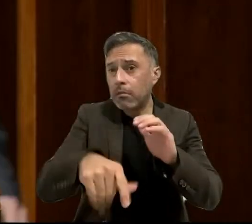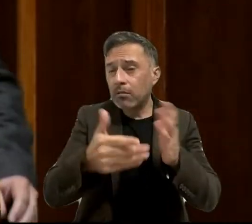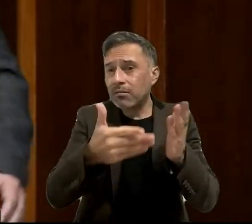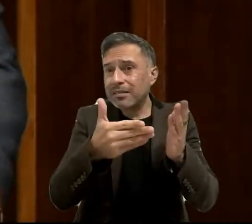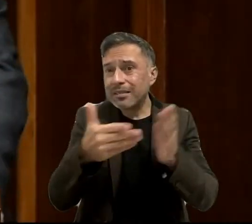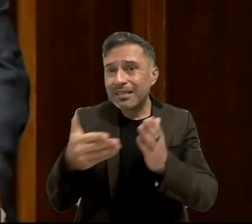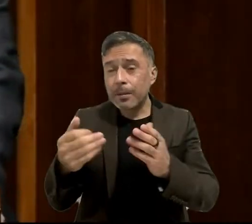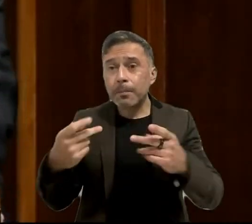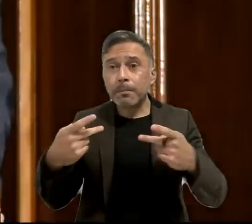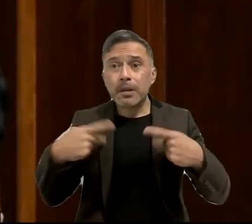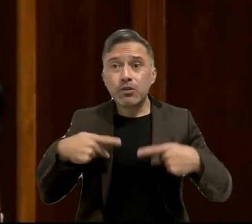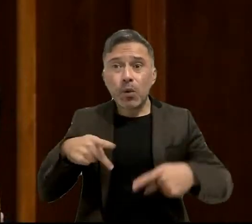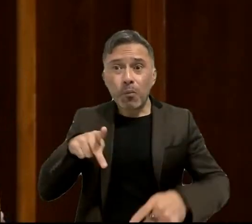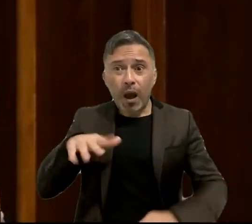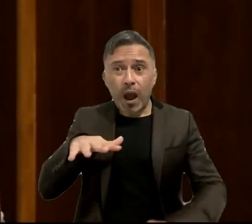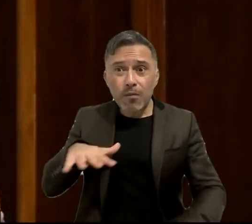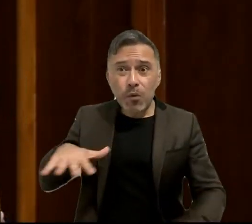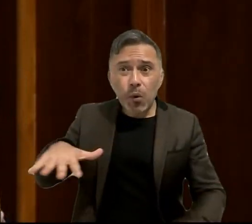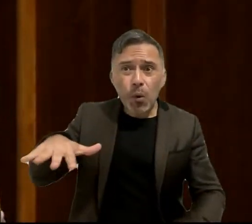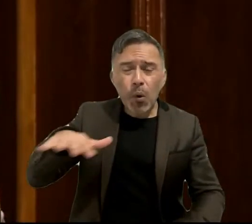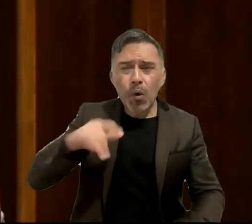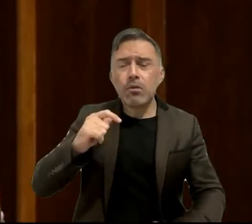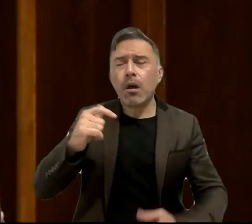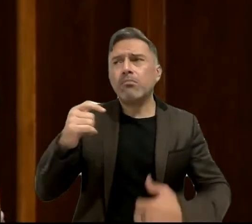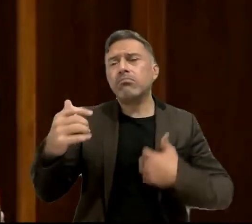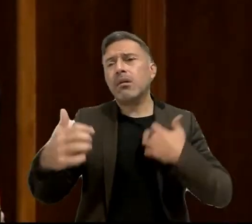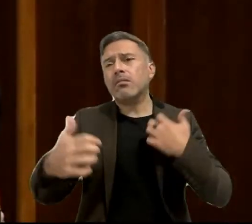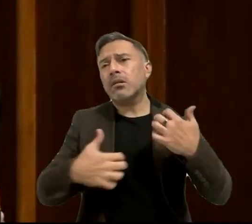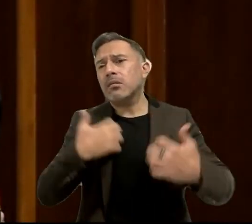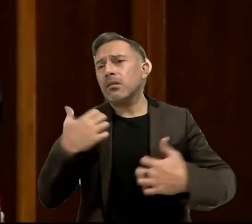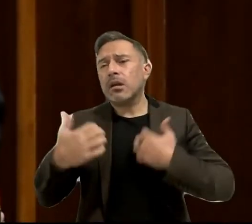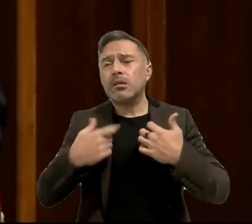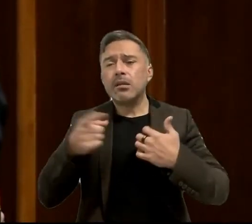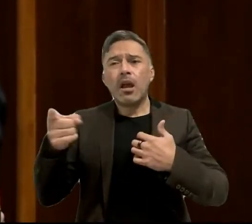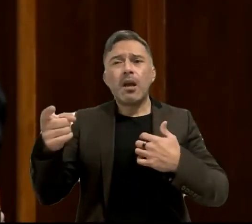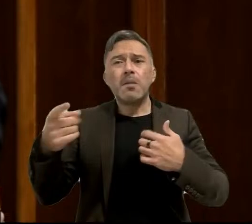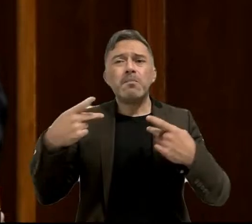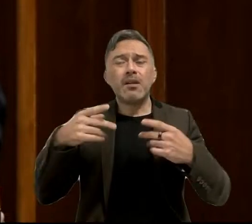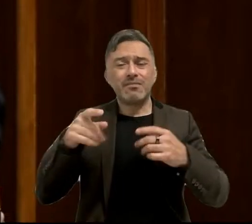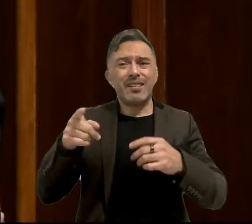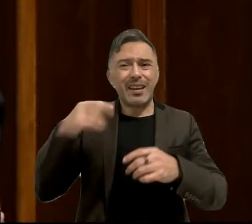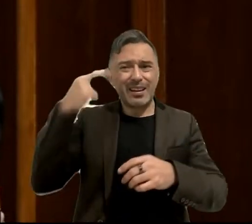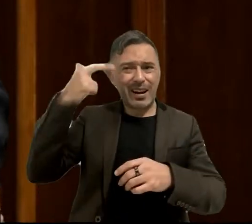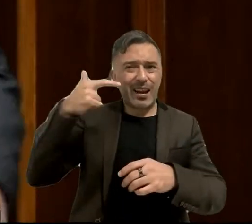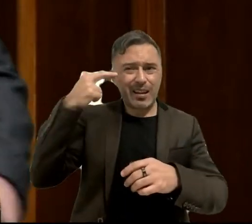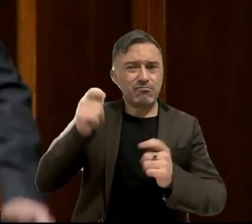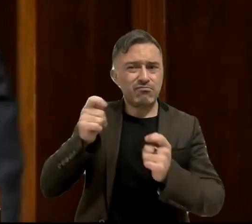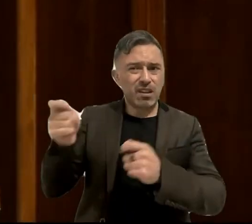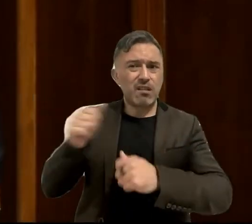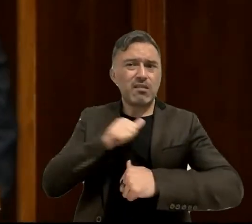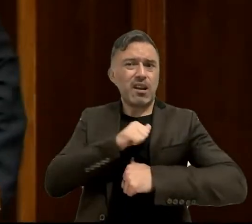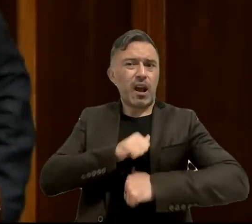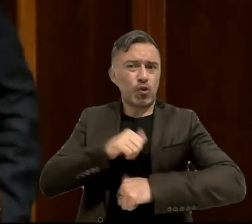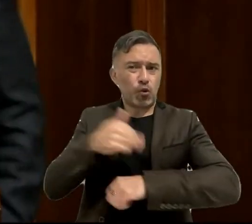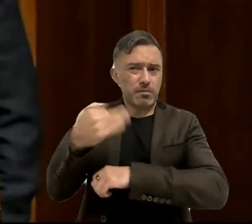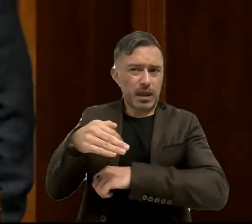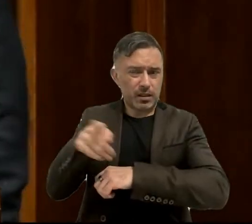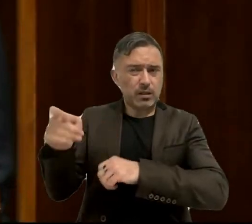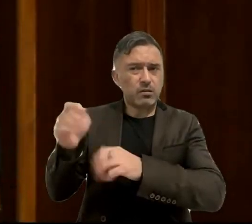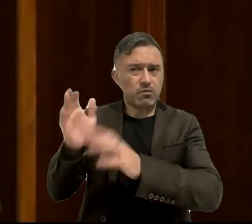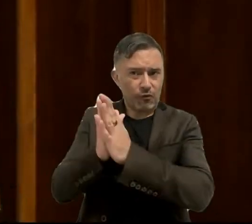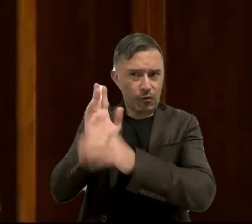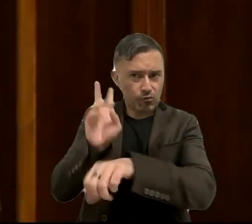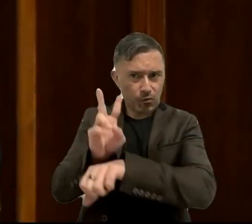quejaba del trato que habían recibido de los funcionarios que dejaba a cargo del reinado. En